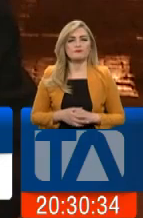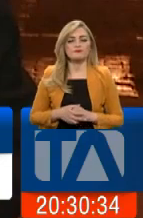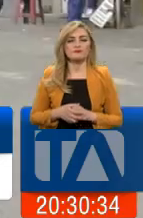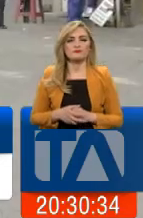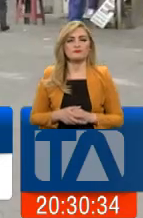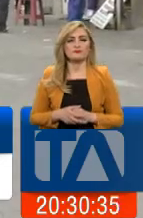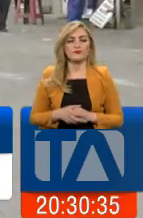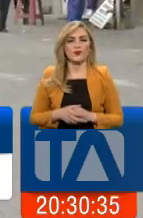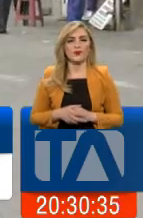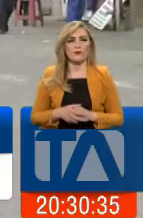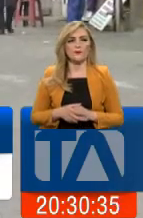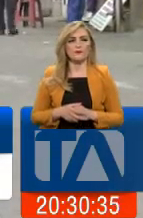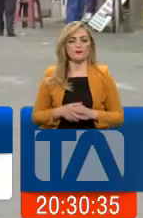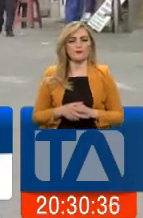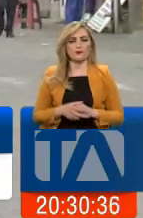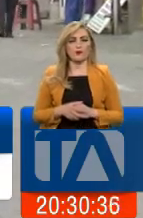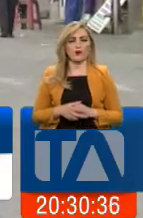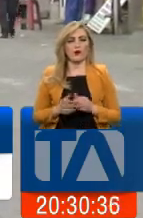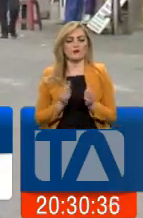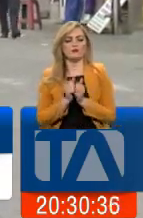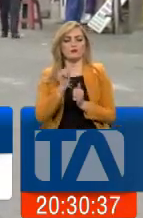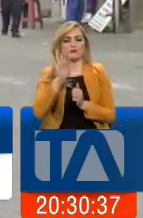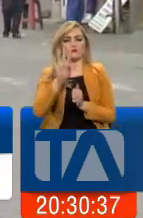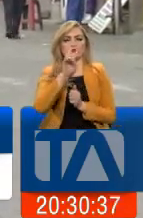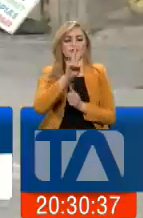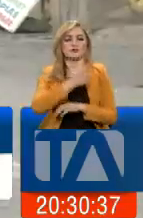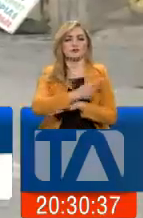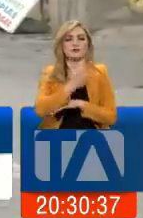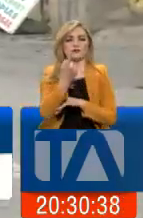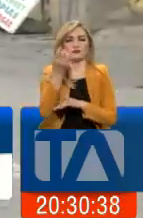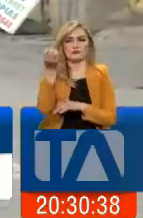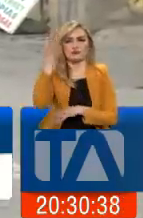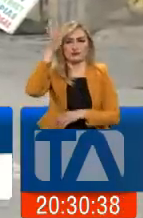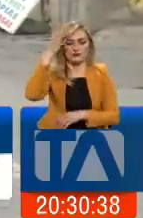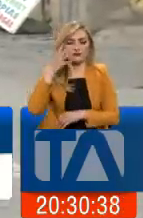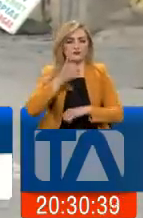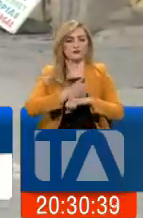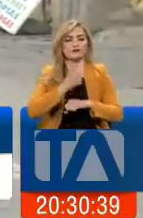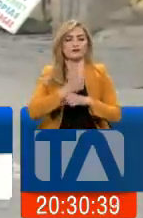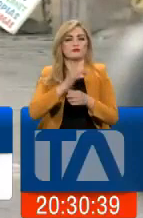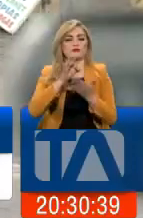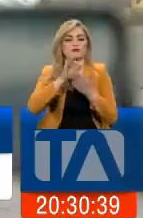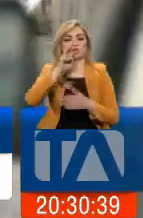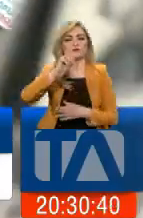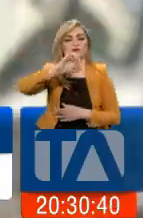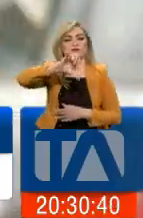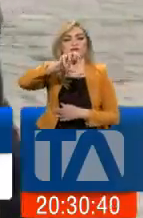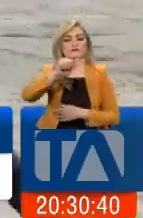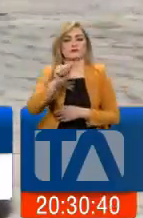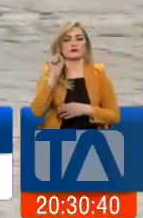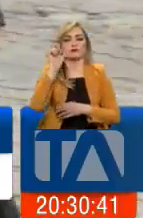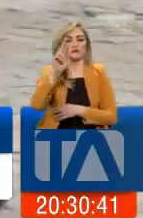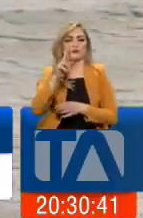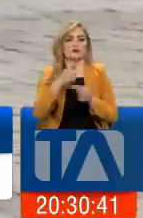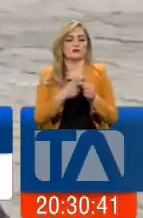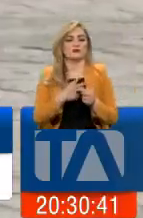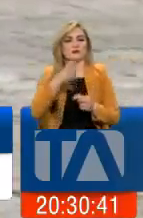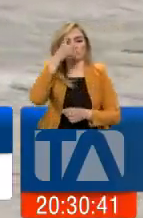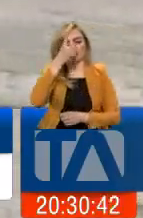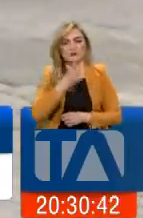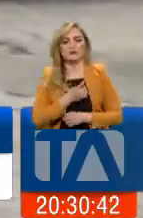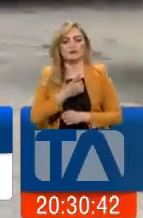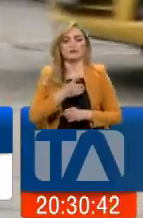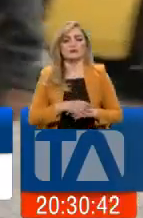reportaje. Después de 42 días en semáforo amarillo, las autoridades del Cantón Mejía, ubicado al sur de Quito,